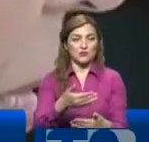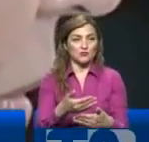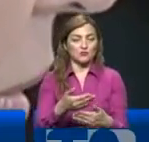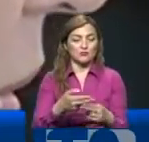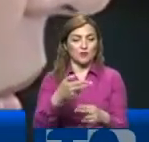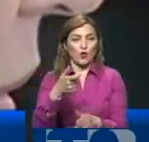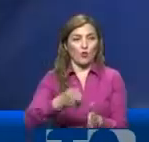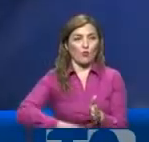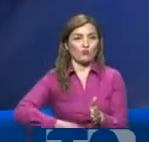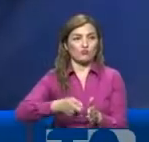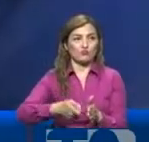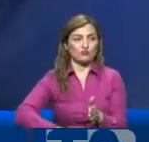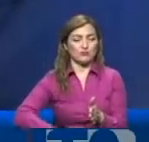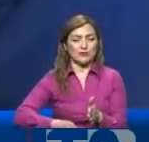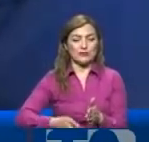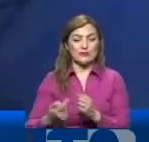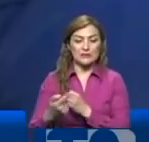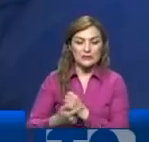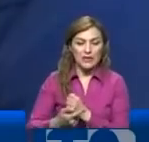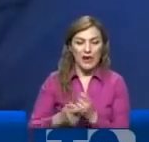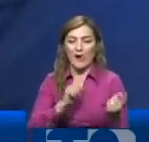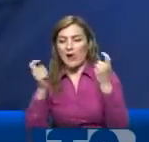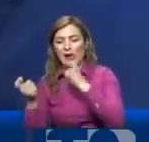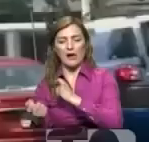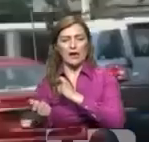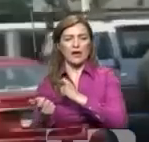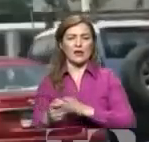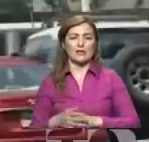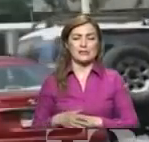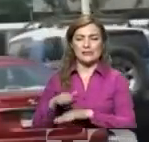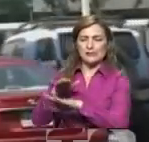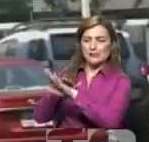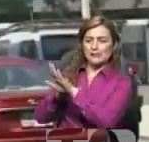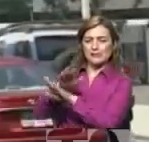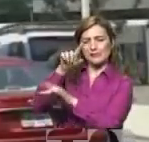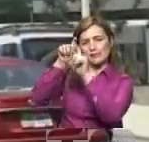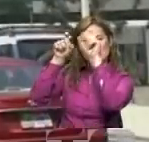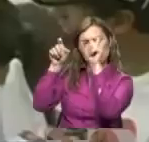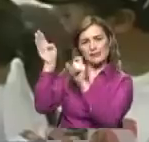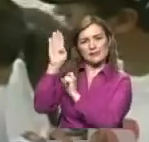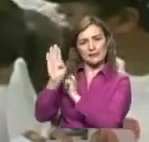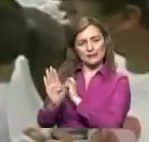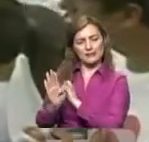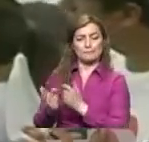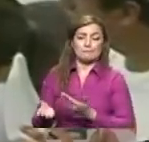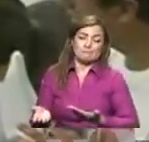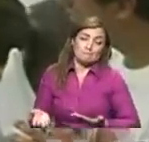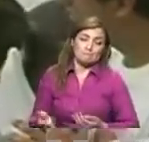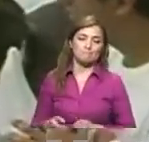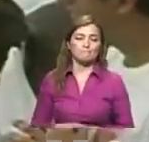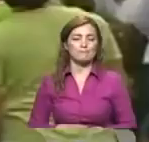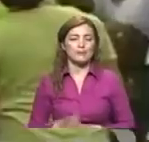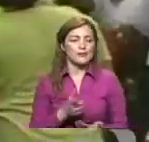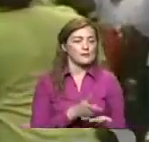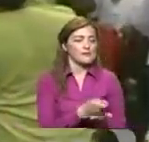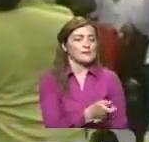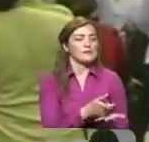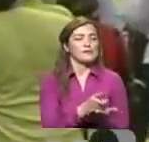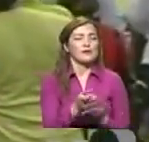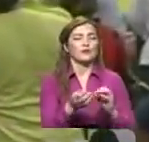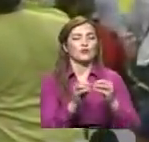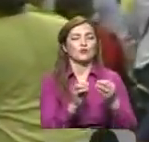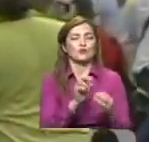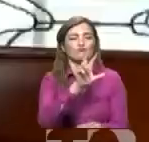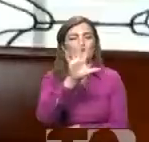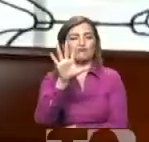los ex jueces revertieron sentencias, donde se pudo haber favorecido a la compañía, que a su vez habría realizado aportes a la campaña